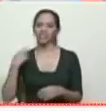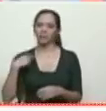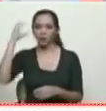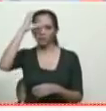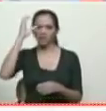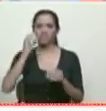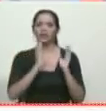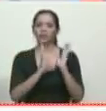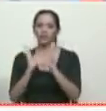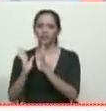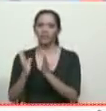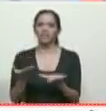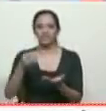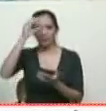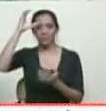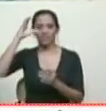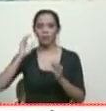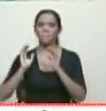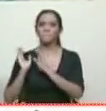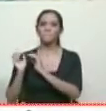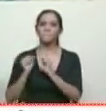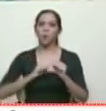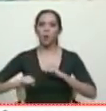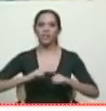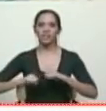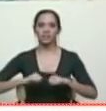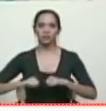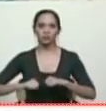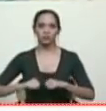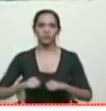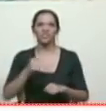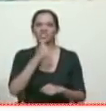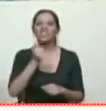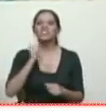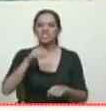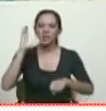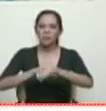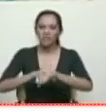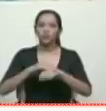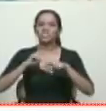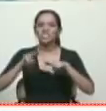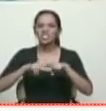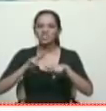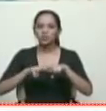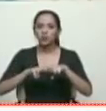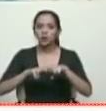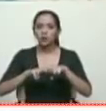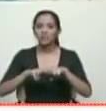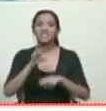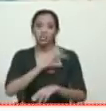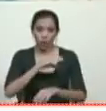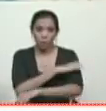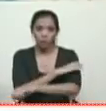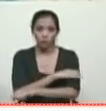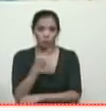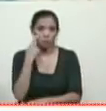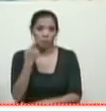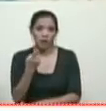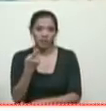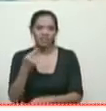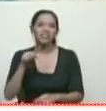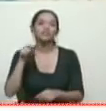capacidad de movilización. ¿Quién sí encarcela a niños? ¿Esta imagen de dónde es? Señores de la oposición, estos son